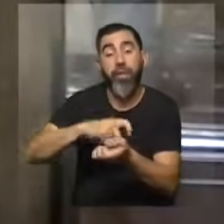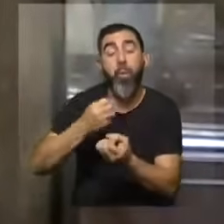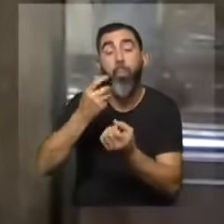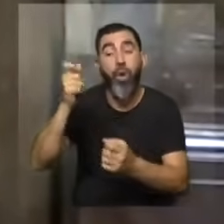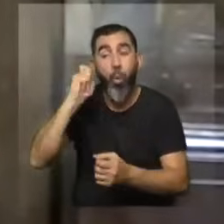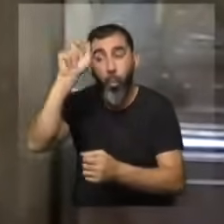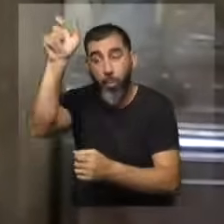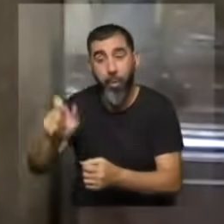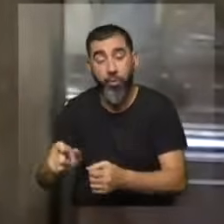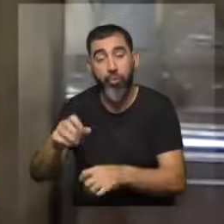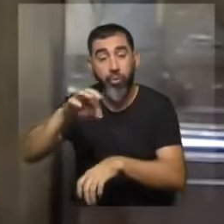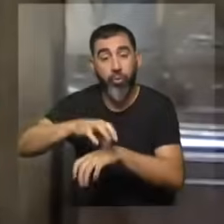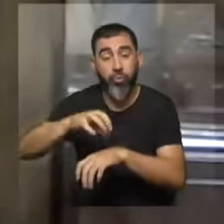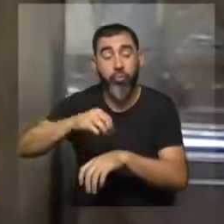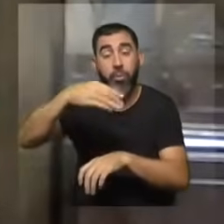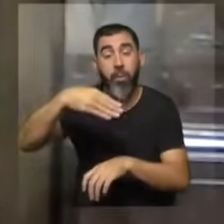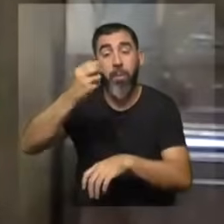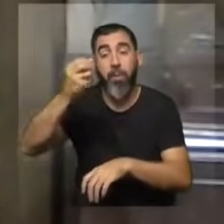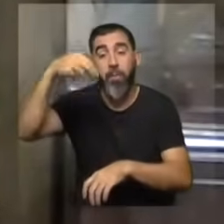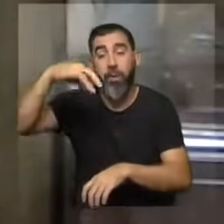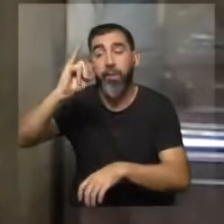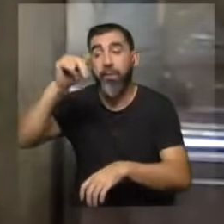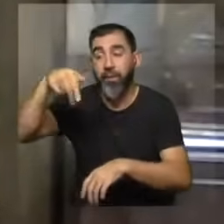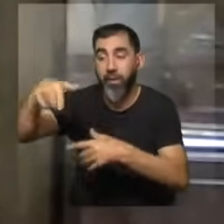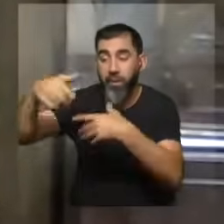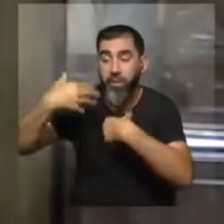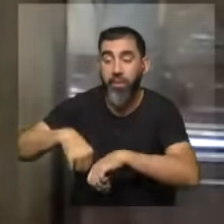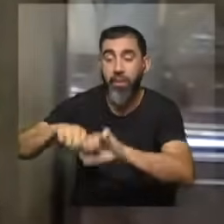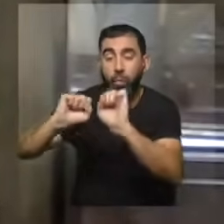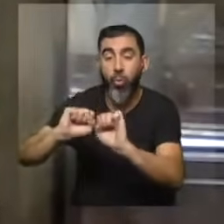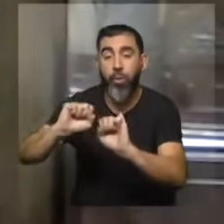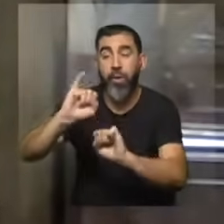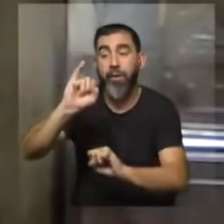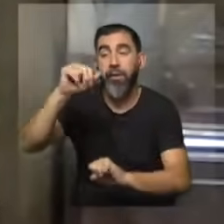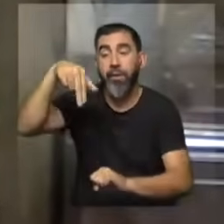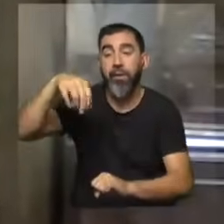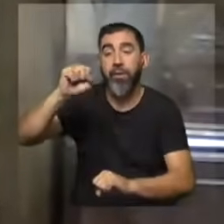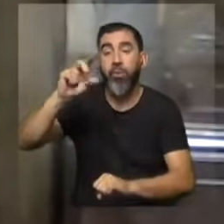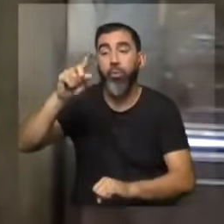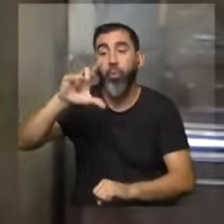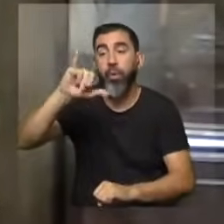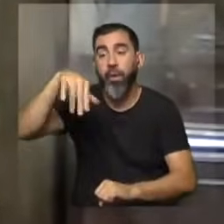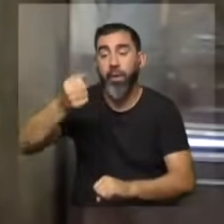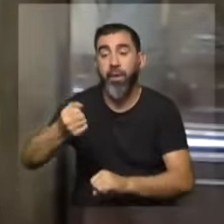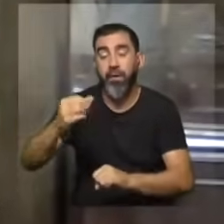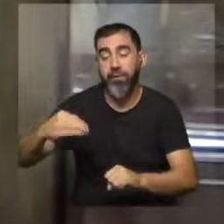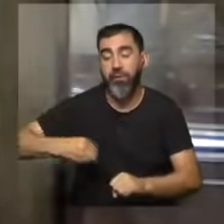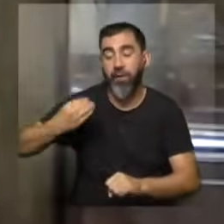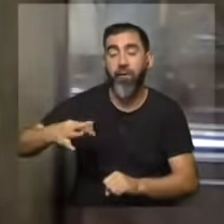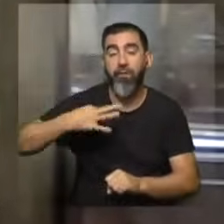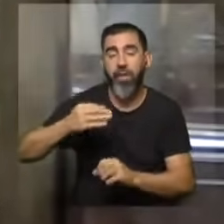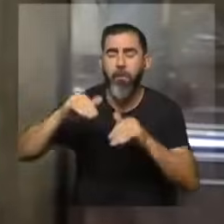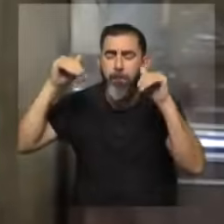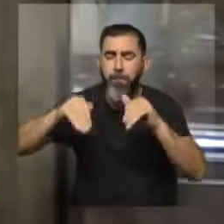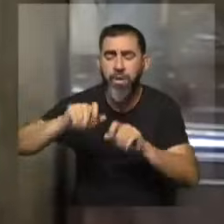de la persona del dror vanting que fue la persona que descubrió la insulina y le salvó la vida a millones de personas en todo el mundo una